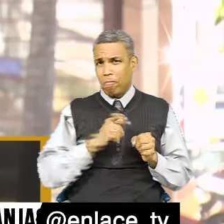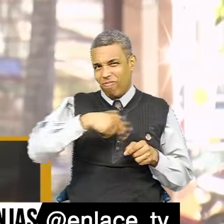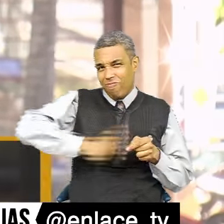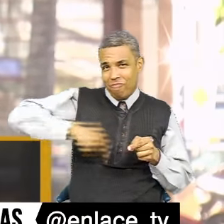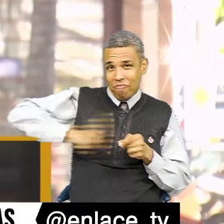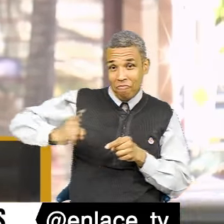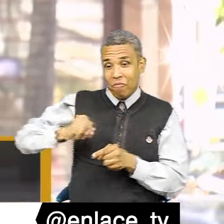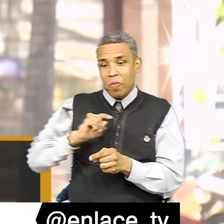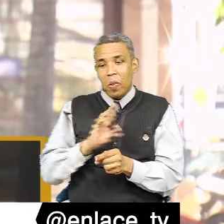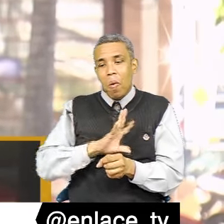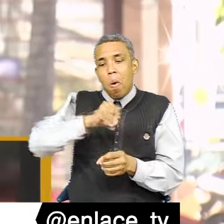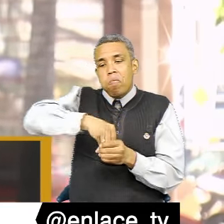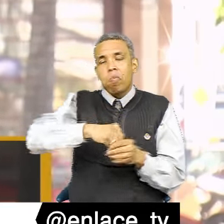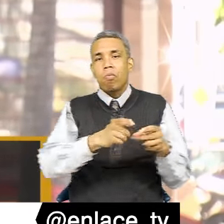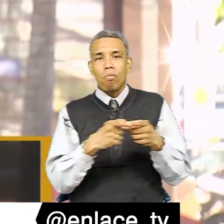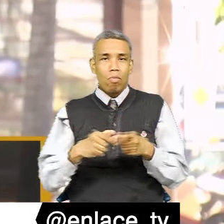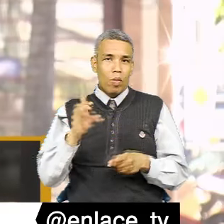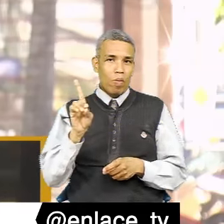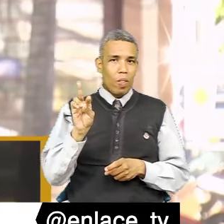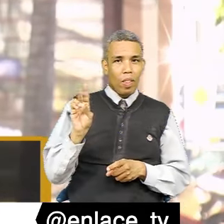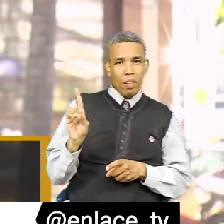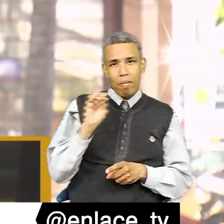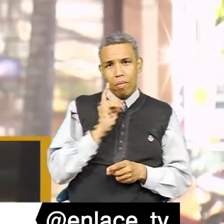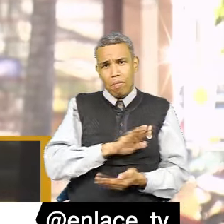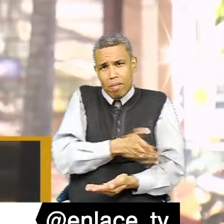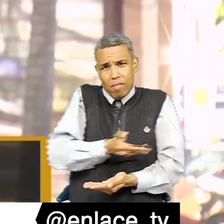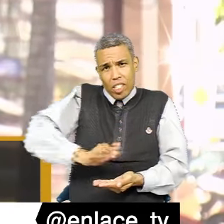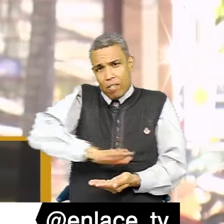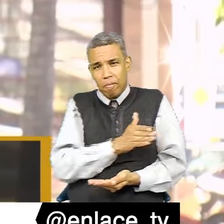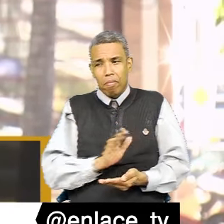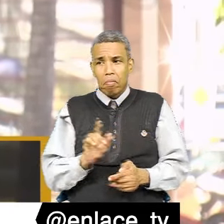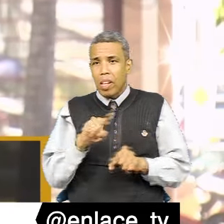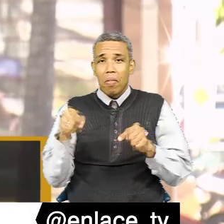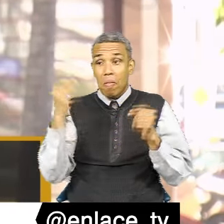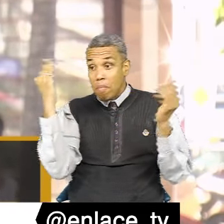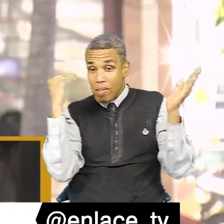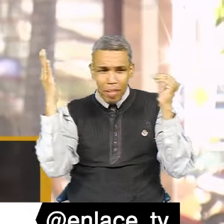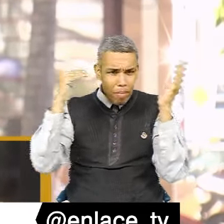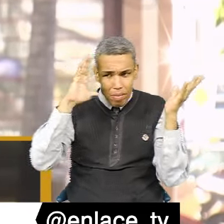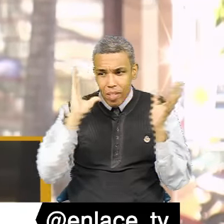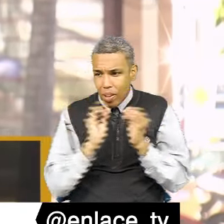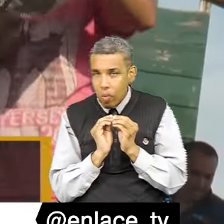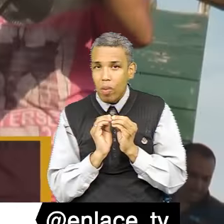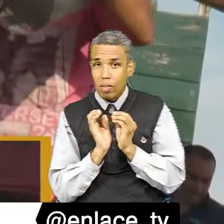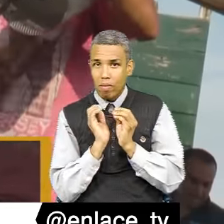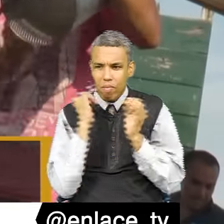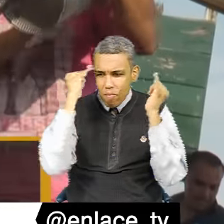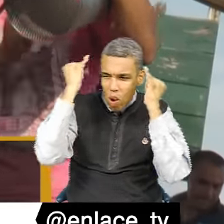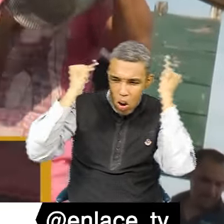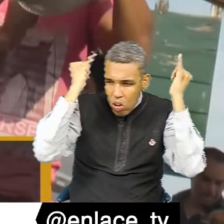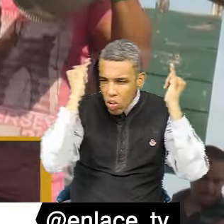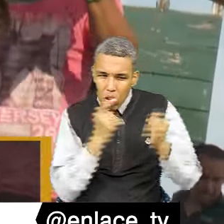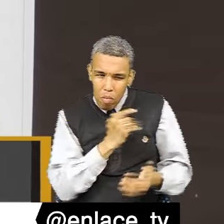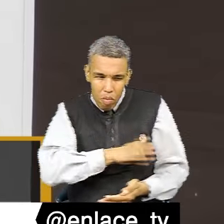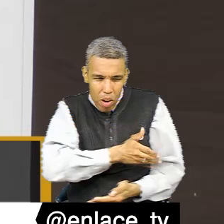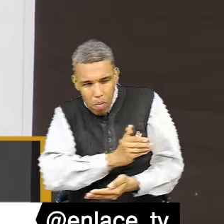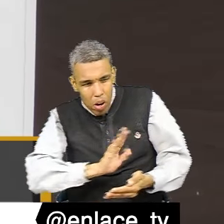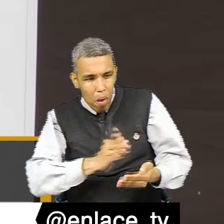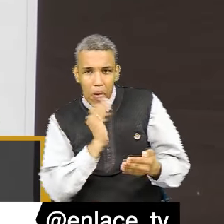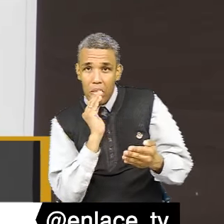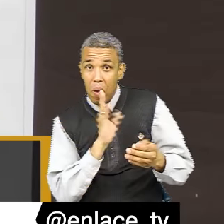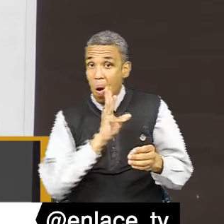compositores, nos abrimos la puerta y surgió la idea para realizar el CD que vamos a lanzar a la comunidad. Diferentes aires hacen parte